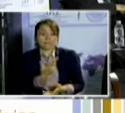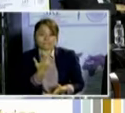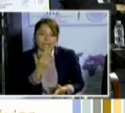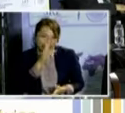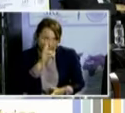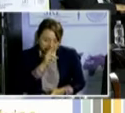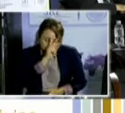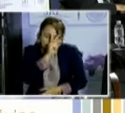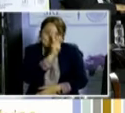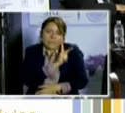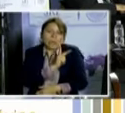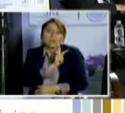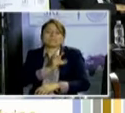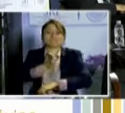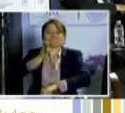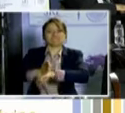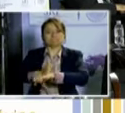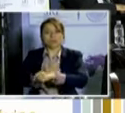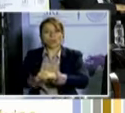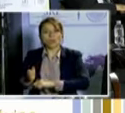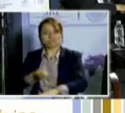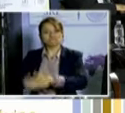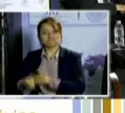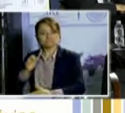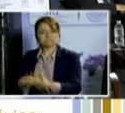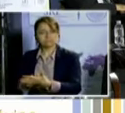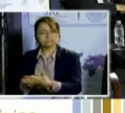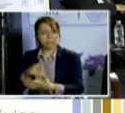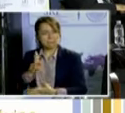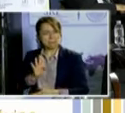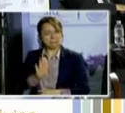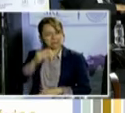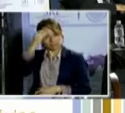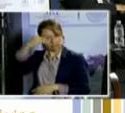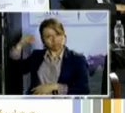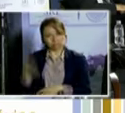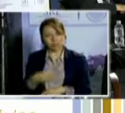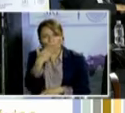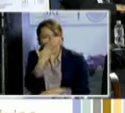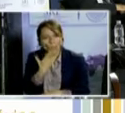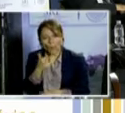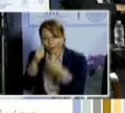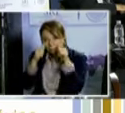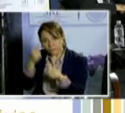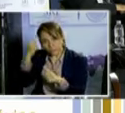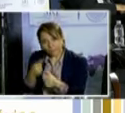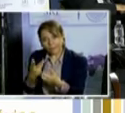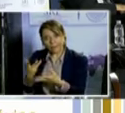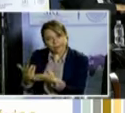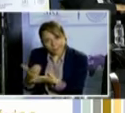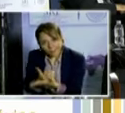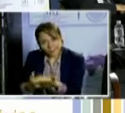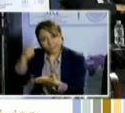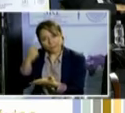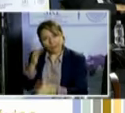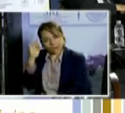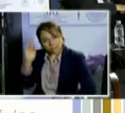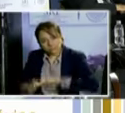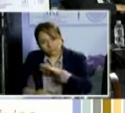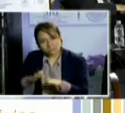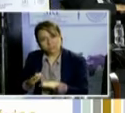tratar de rehabilitarlo a él y a su familia, como el papel que México está jugando en la generación de nuevos